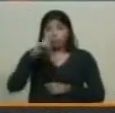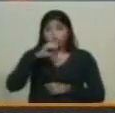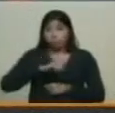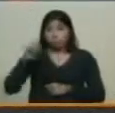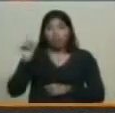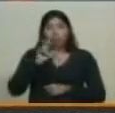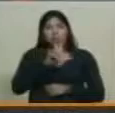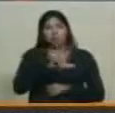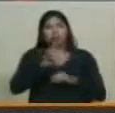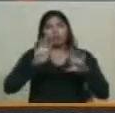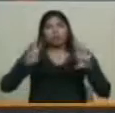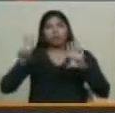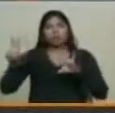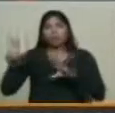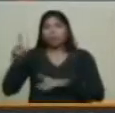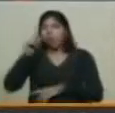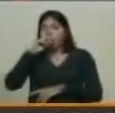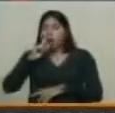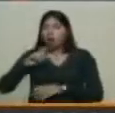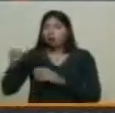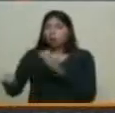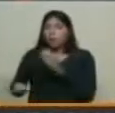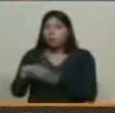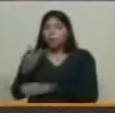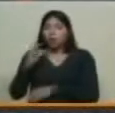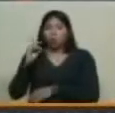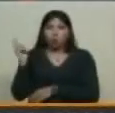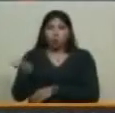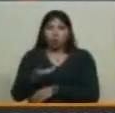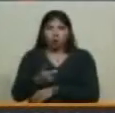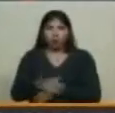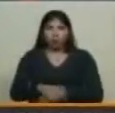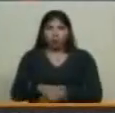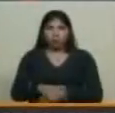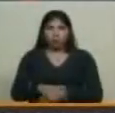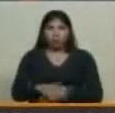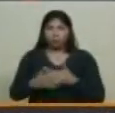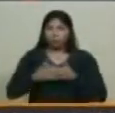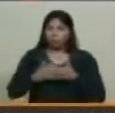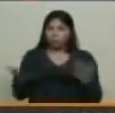años de esta ciudad, donde además se han colocado la orden Ambrosio Plaza en